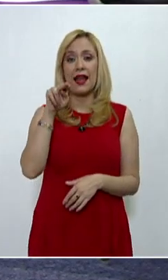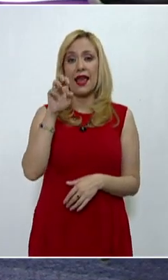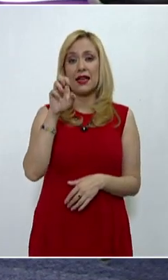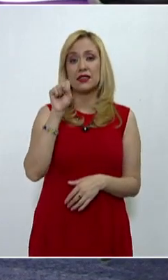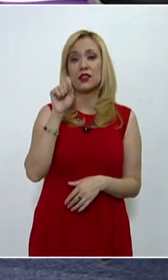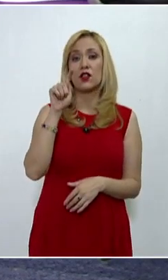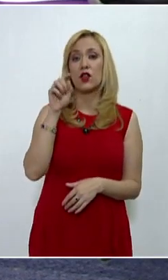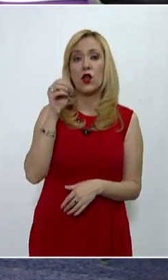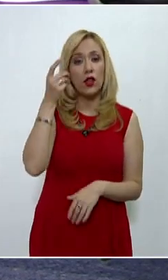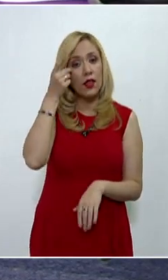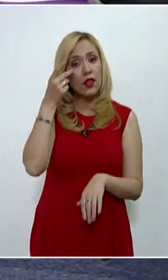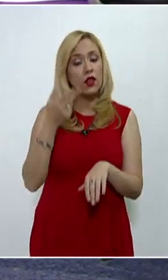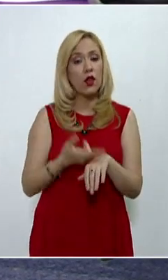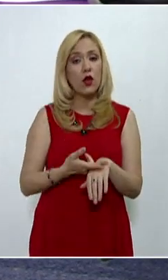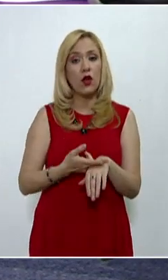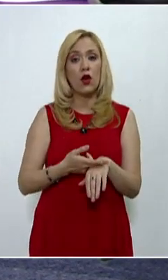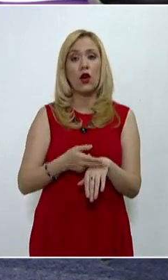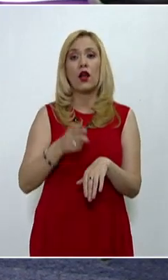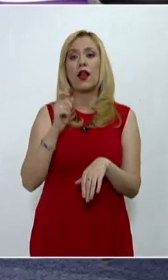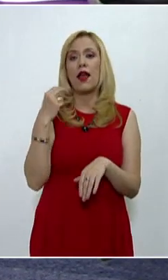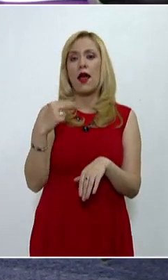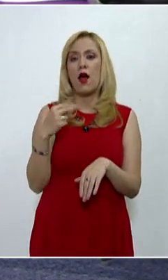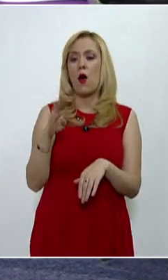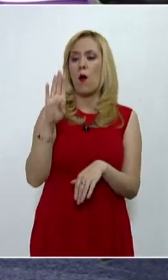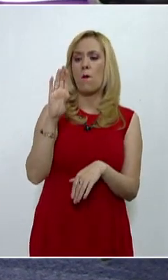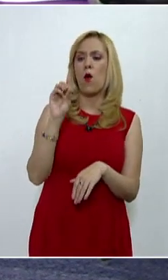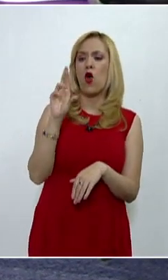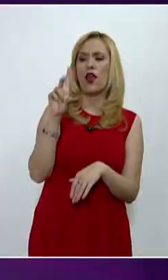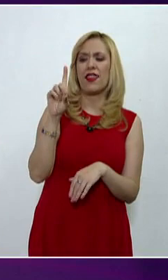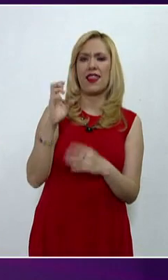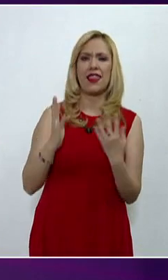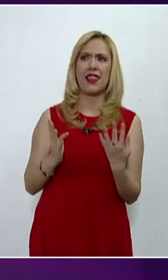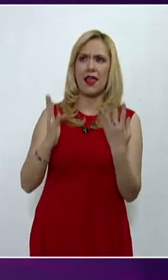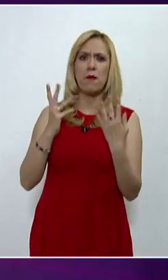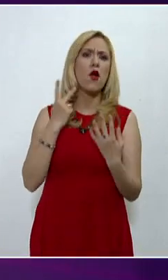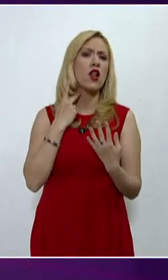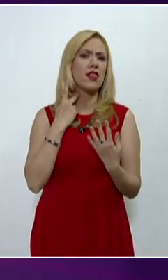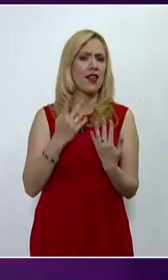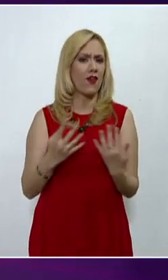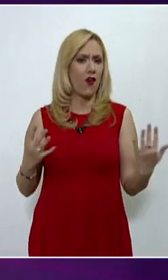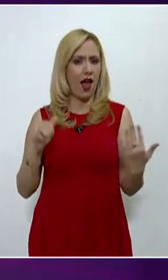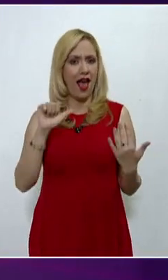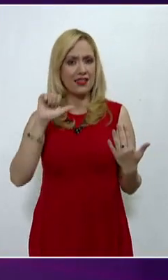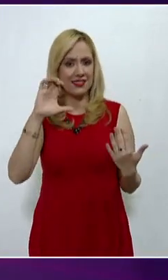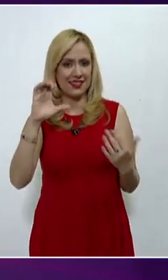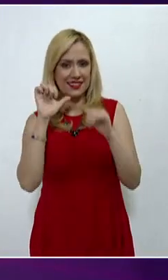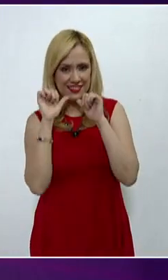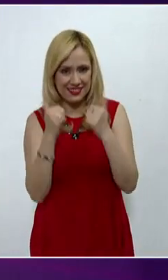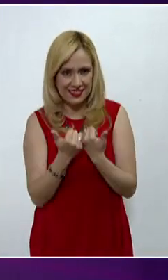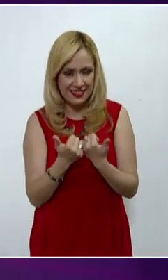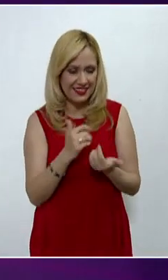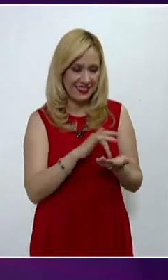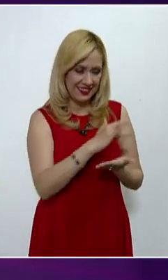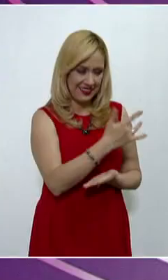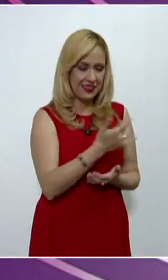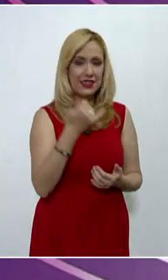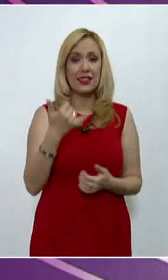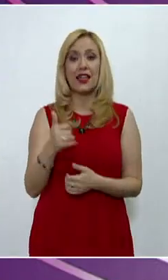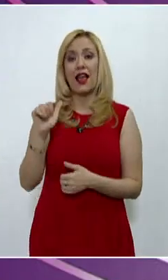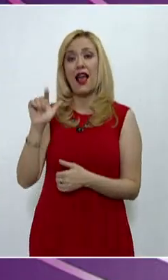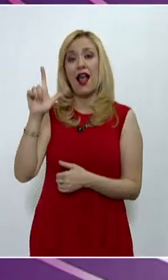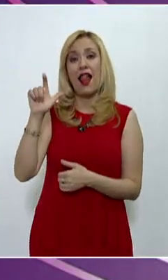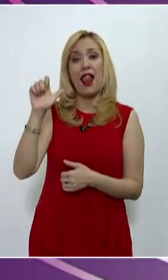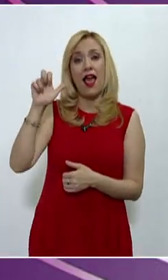él es director de Borde Político AC. Bienvenido, Ernesto. Gracias por acompañarnos. Y se encuentra también Alan